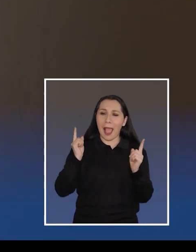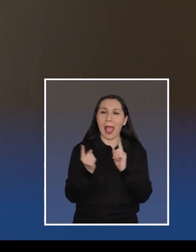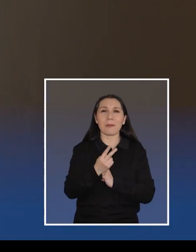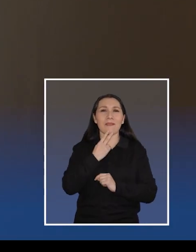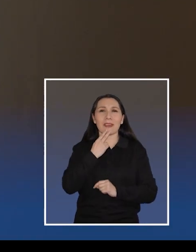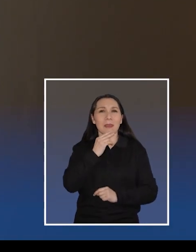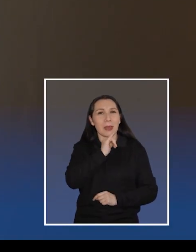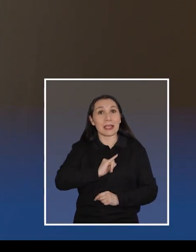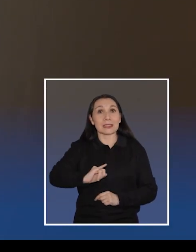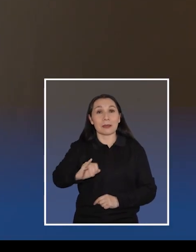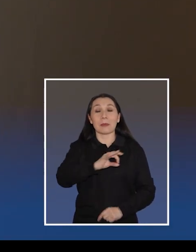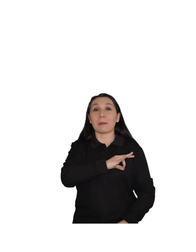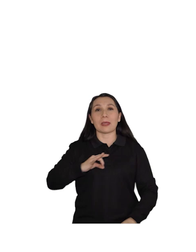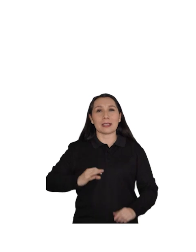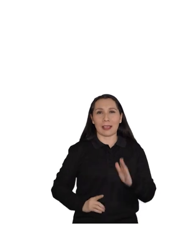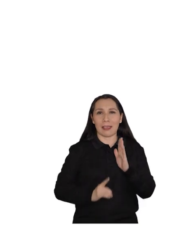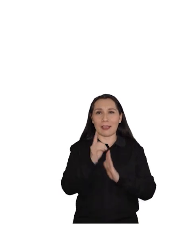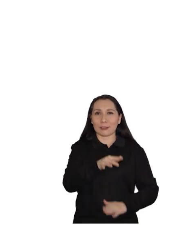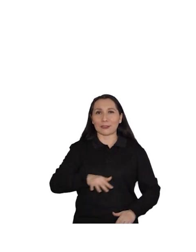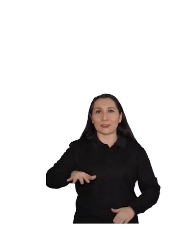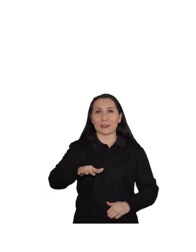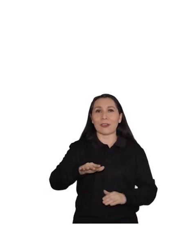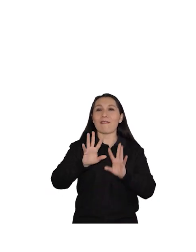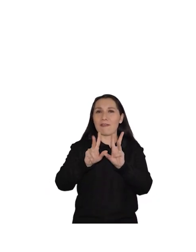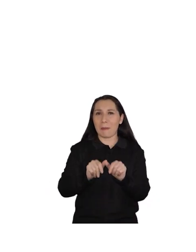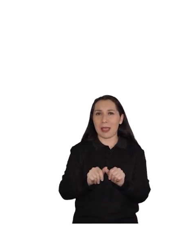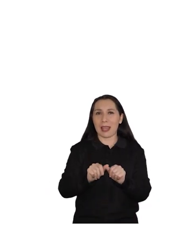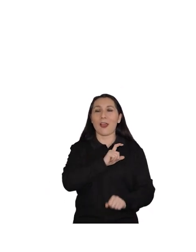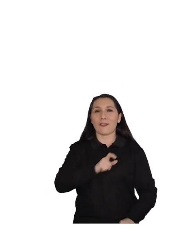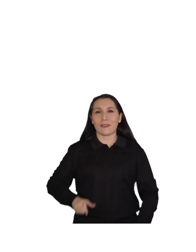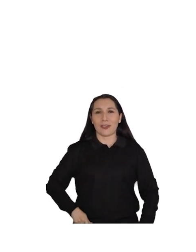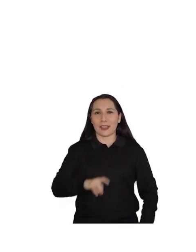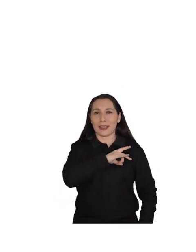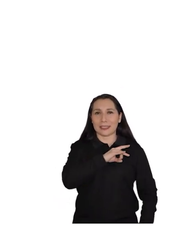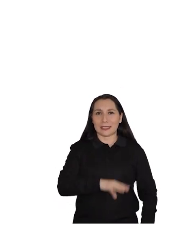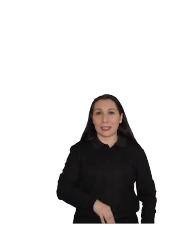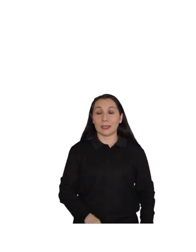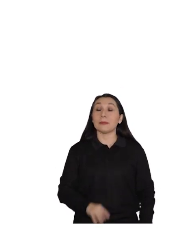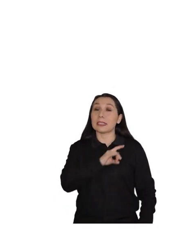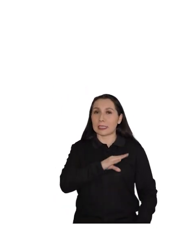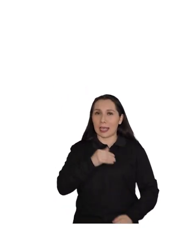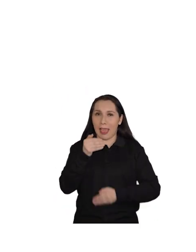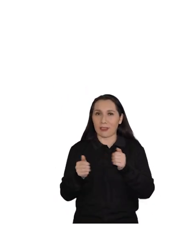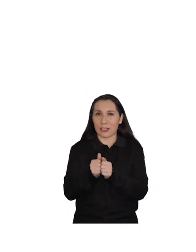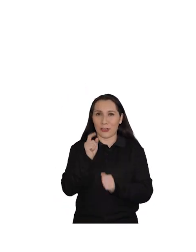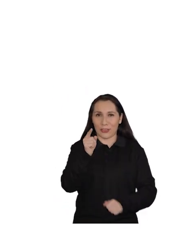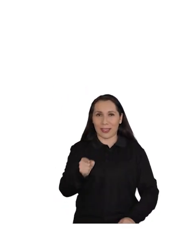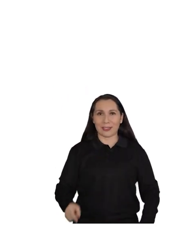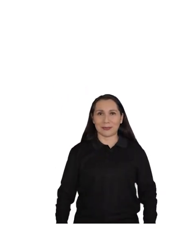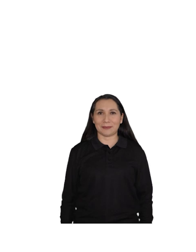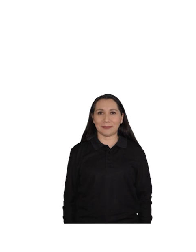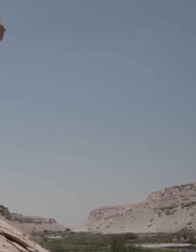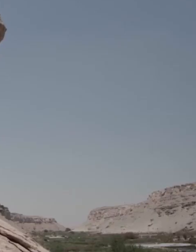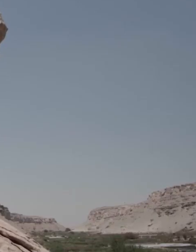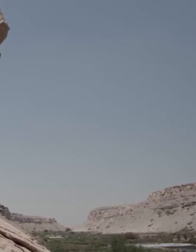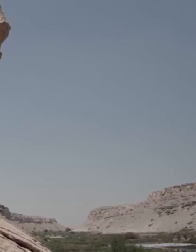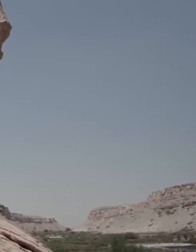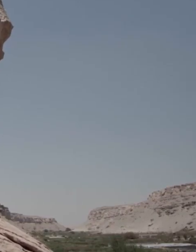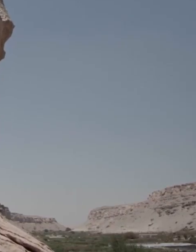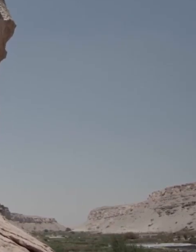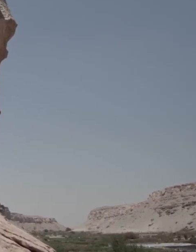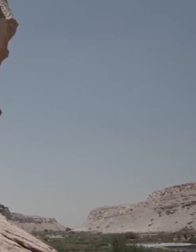adolescente y cambiar su vida para siempre. Ministerio de Desarrollo Social y Familia. Gobierno de Chile. Chile avanza contigo.